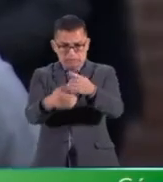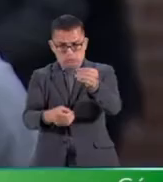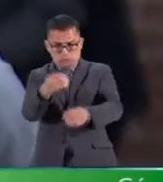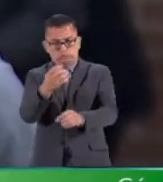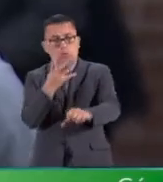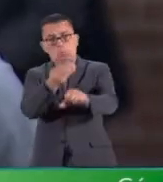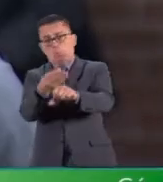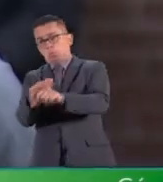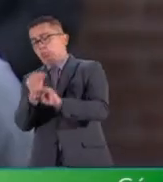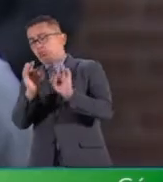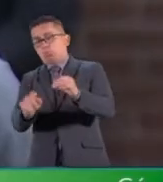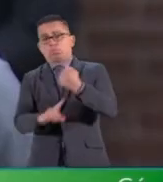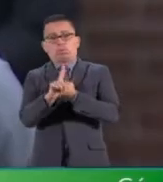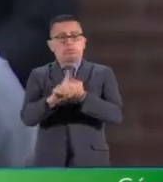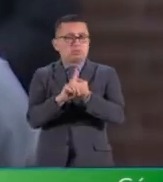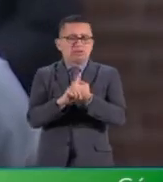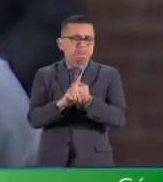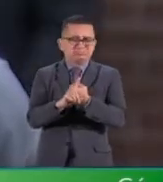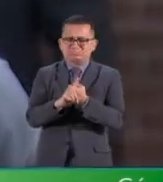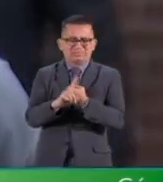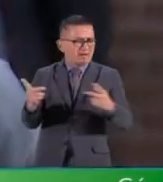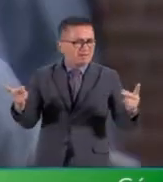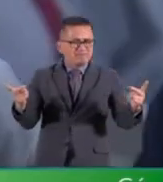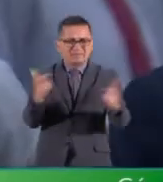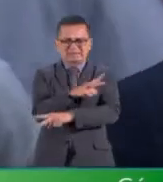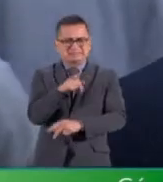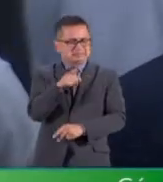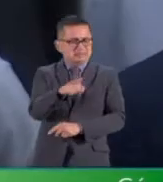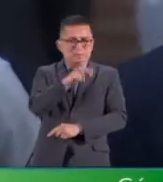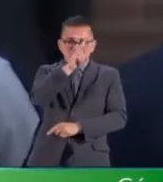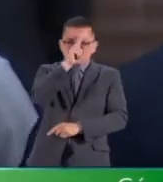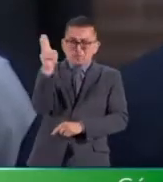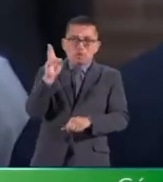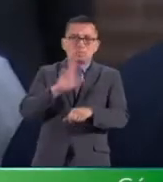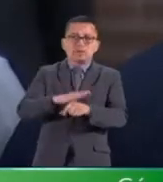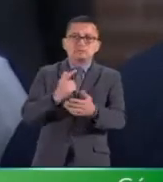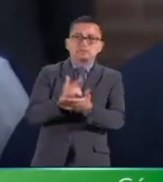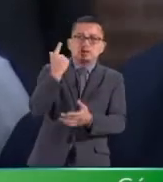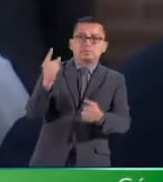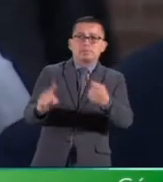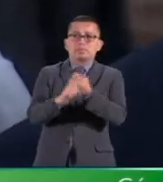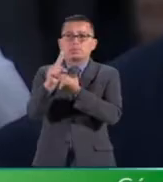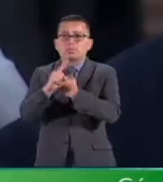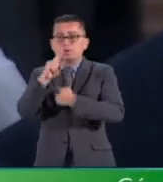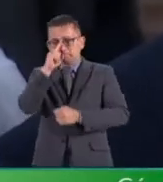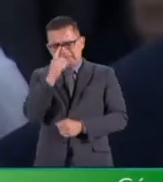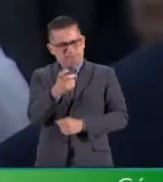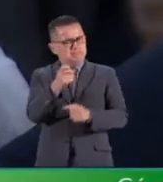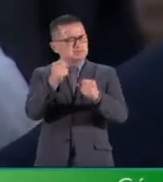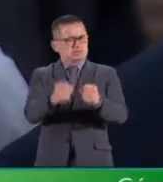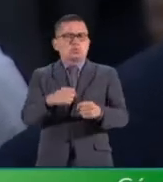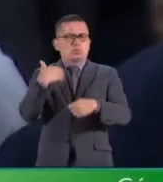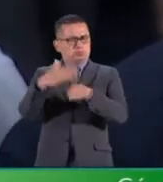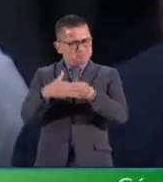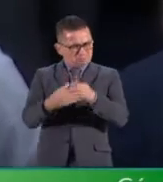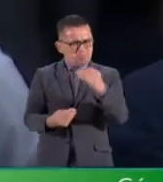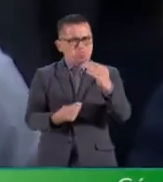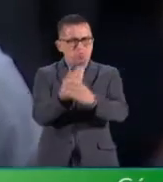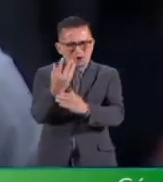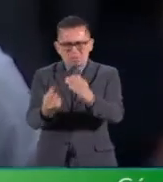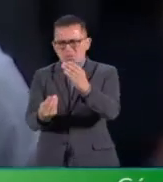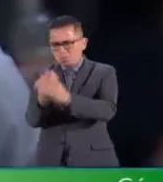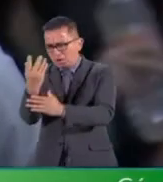contrario, agravan los existentes y crearán nuevos. Porque es una reforma de ideas viejas y de